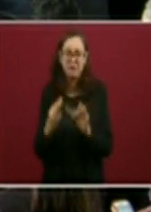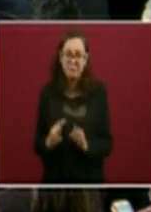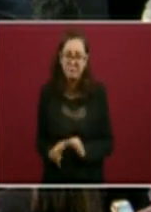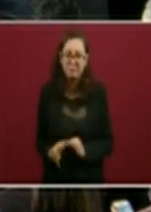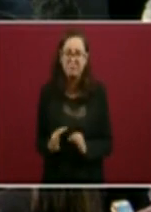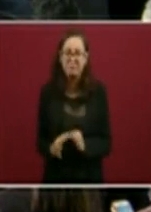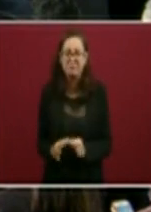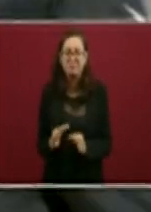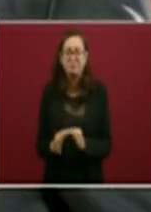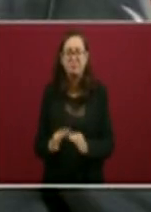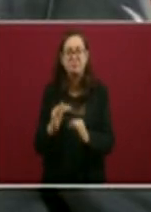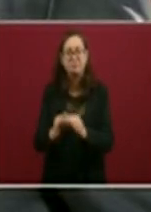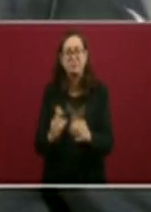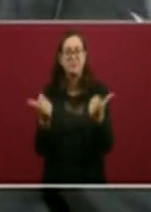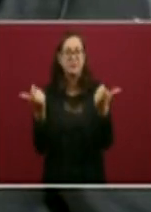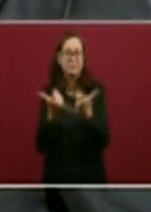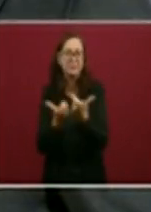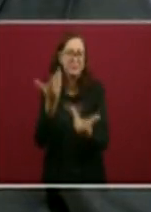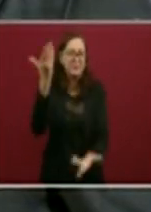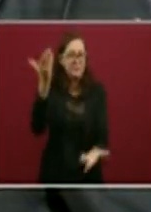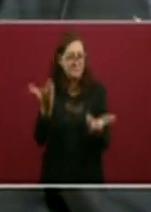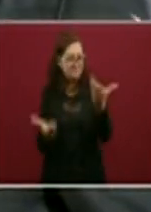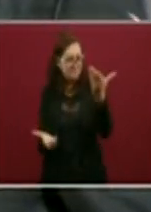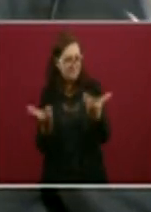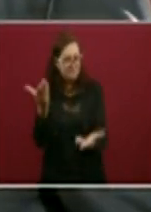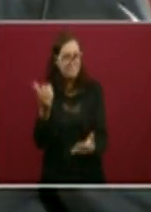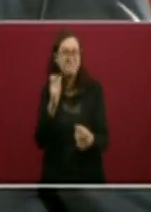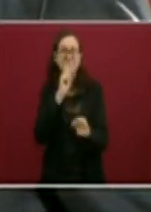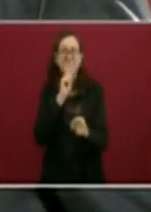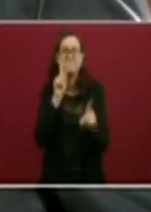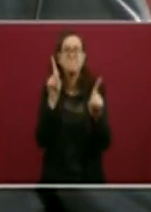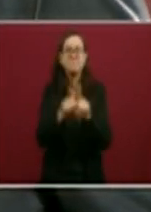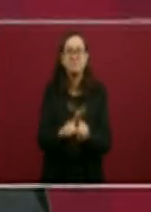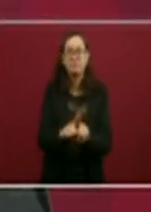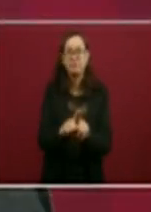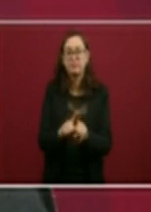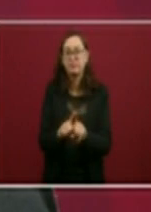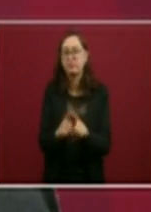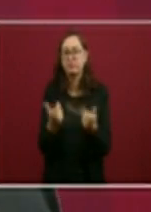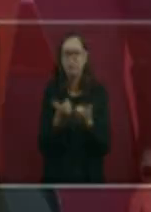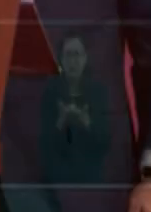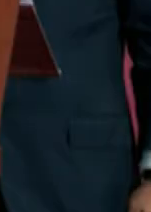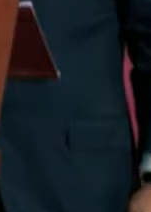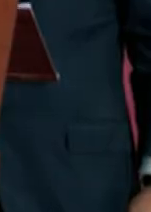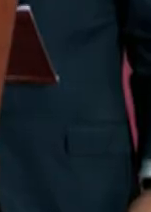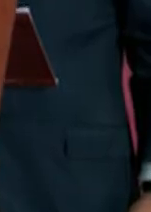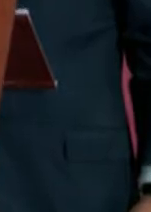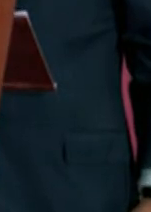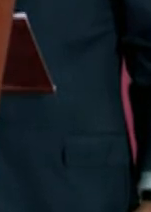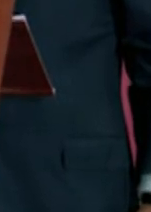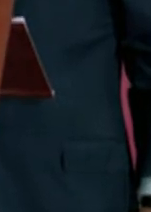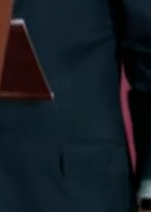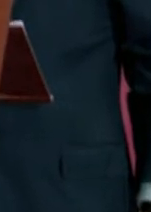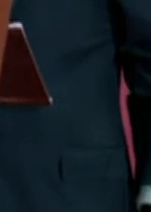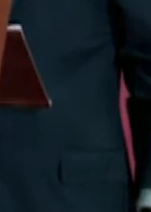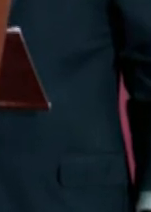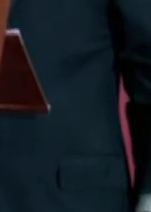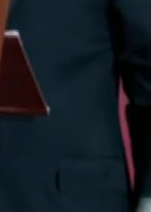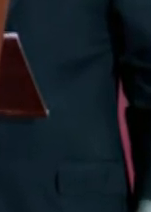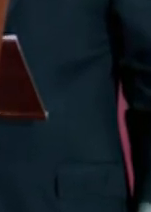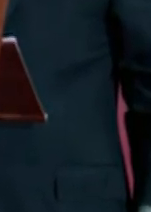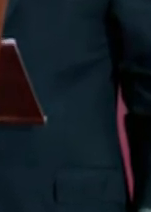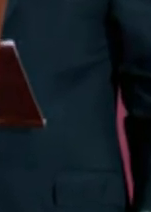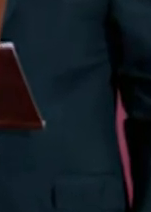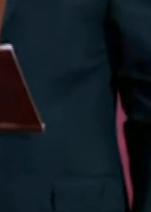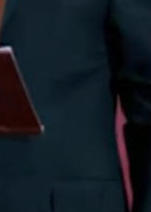Transparencia? ¿Se las dio el gobierno? ¿Estaba en análisis? ¿Qué pasa? Porque en esa lista aparecen, entre otras personas, el escritor